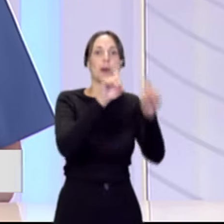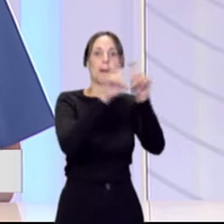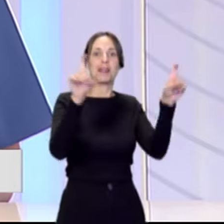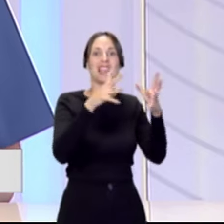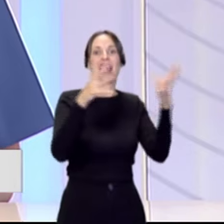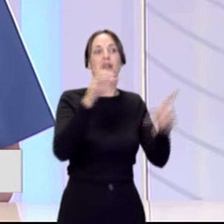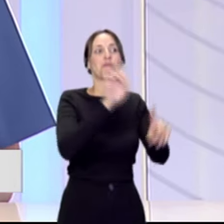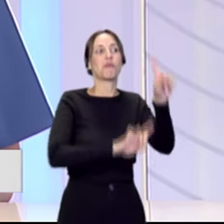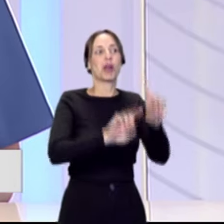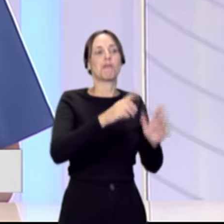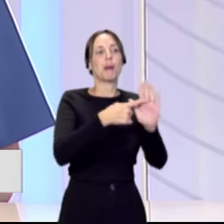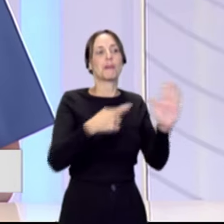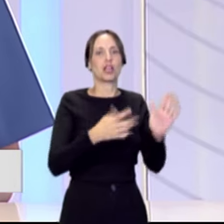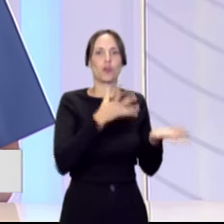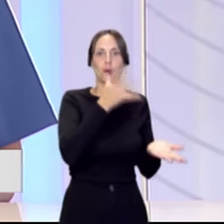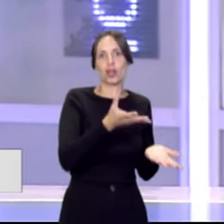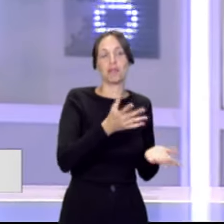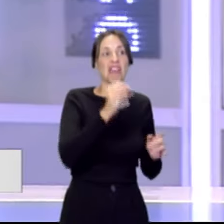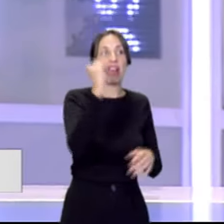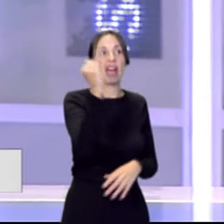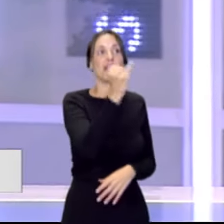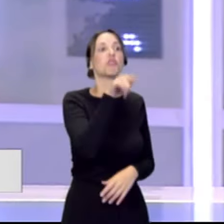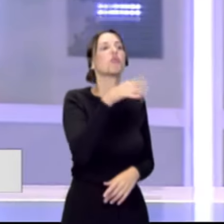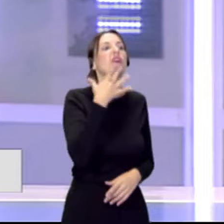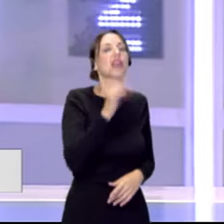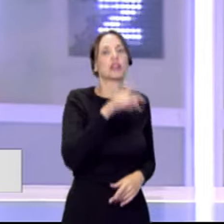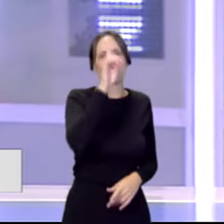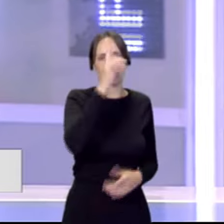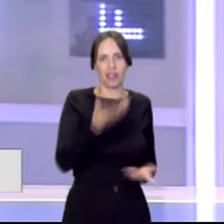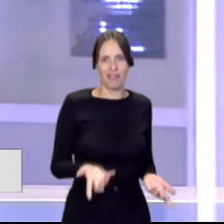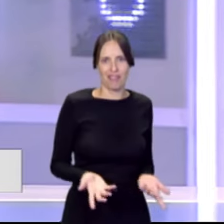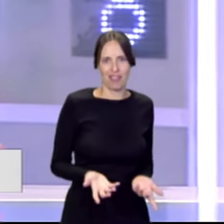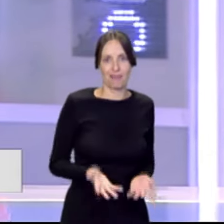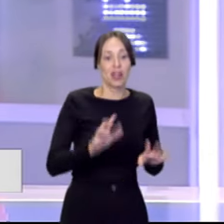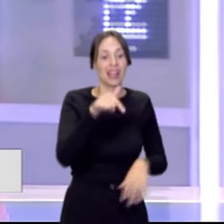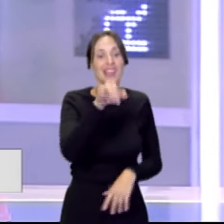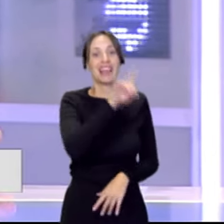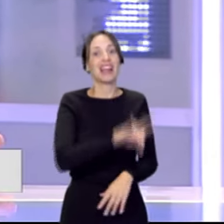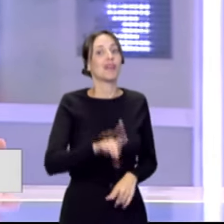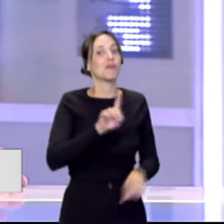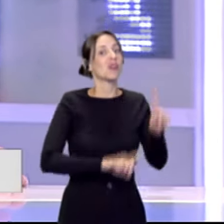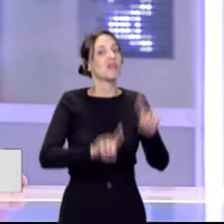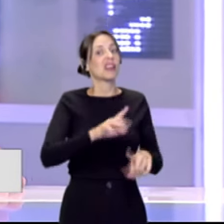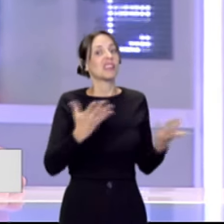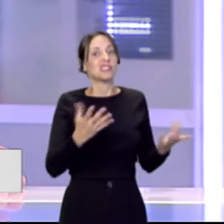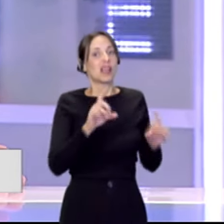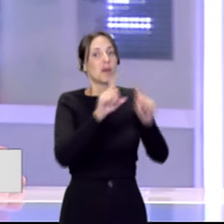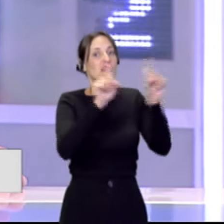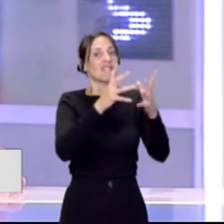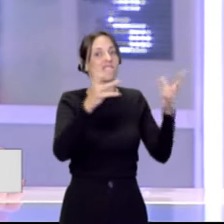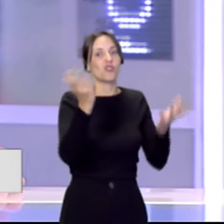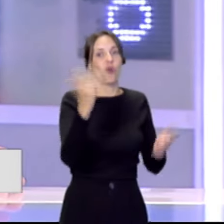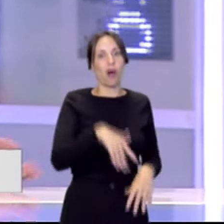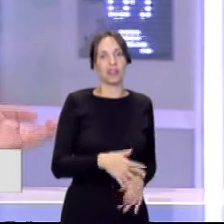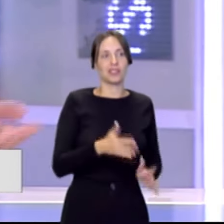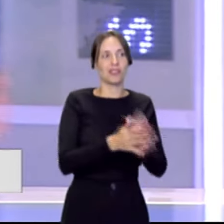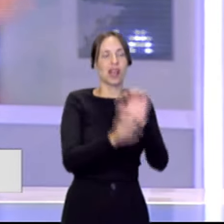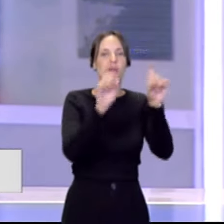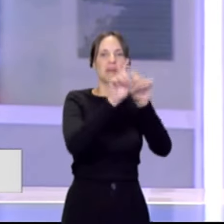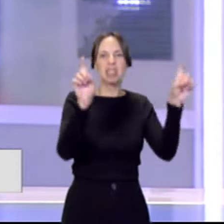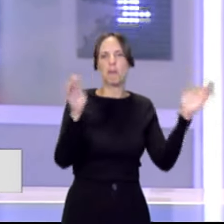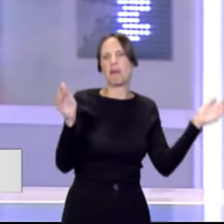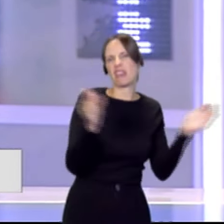un montón. No hay muchas de esas en Canarias, desgraciadamente no hay grandes empresas. Y en una empresa de 3 o 4 trabajadores todo el mundo se conoce, y la convivencia es más complicada,